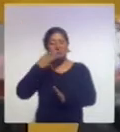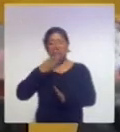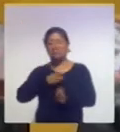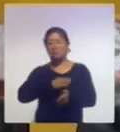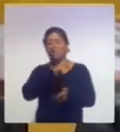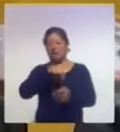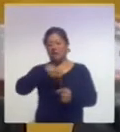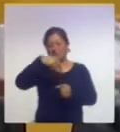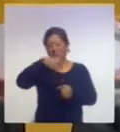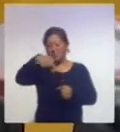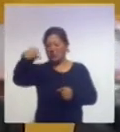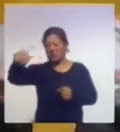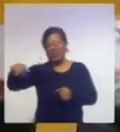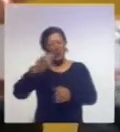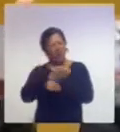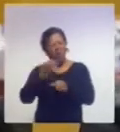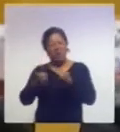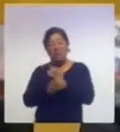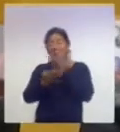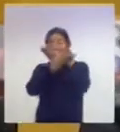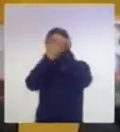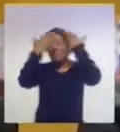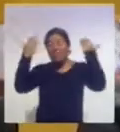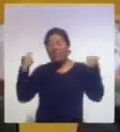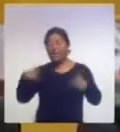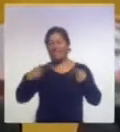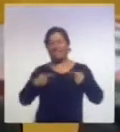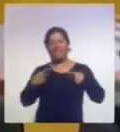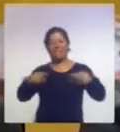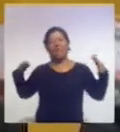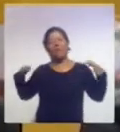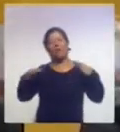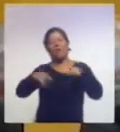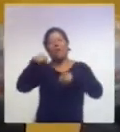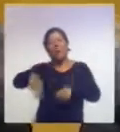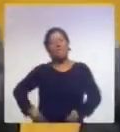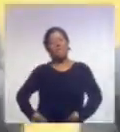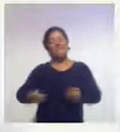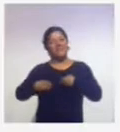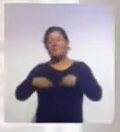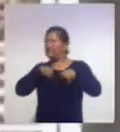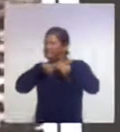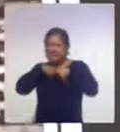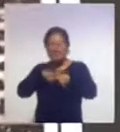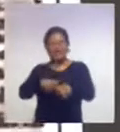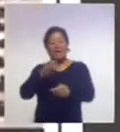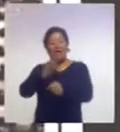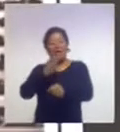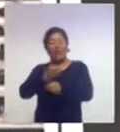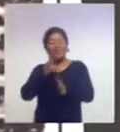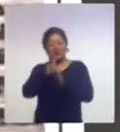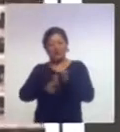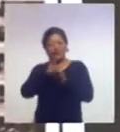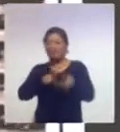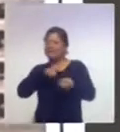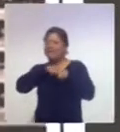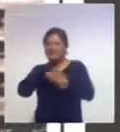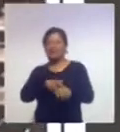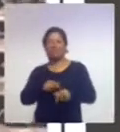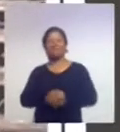cosas que no se conocían, personas que llegaron a poblar, y lo sigue haciendo. Para González